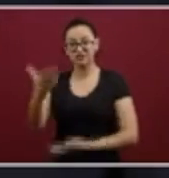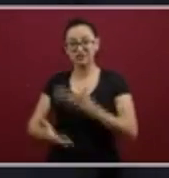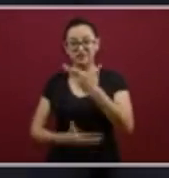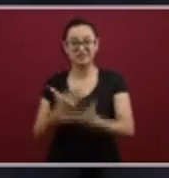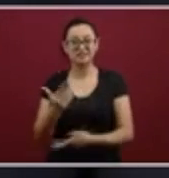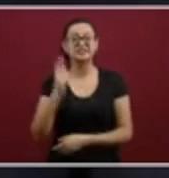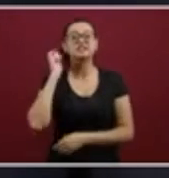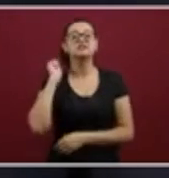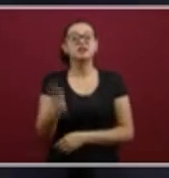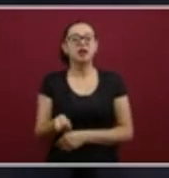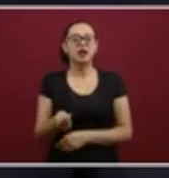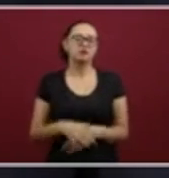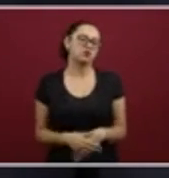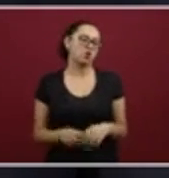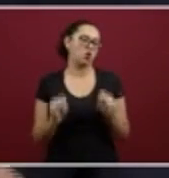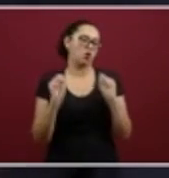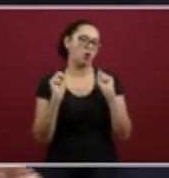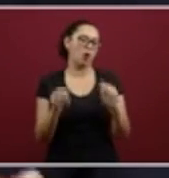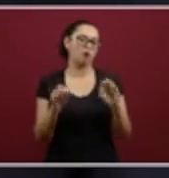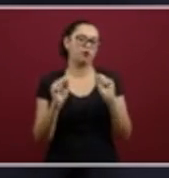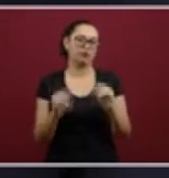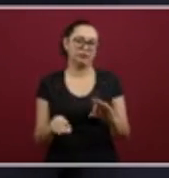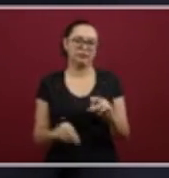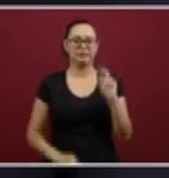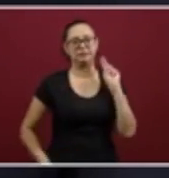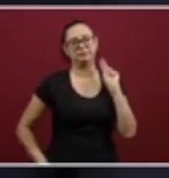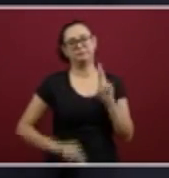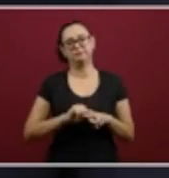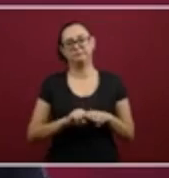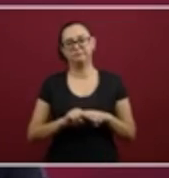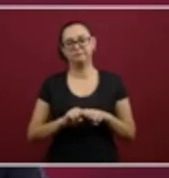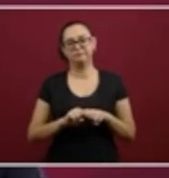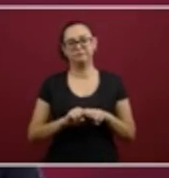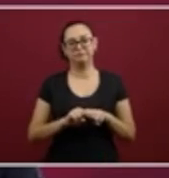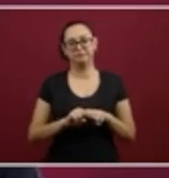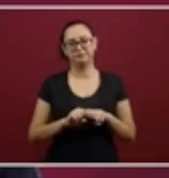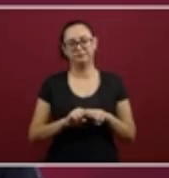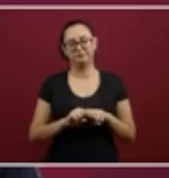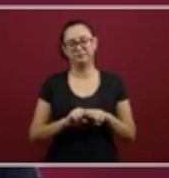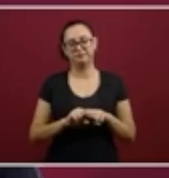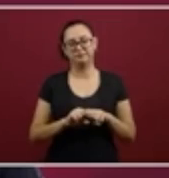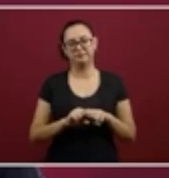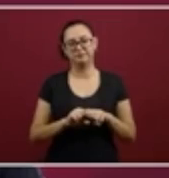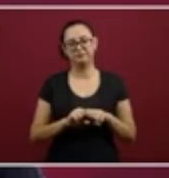a una oficina, sentarse en el escritorio,